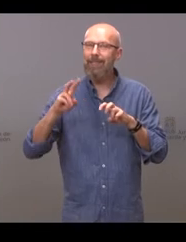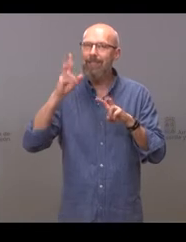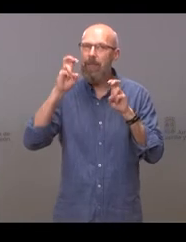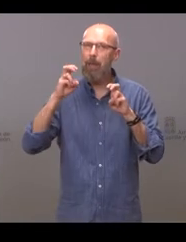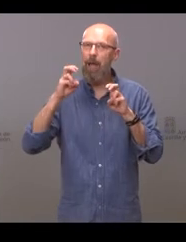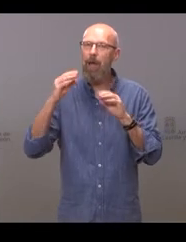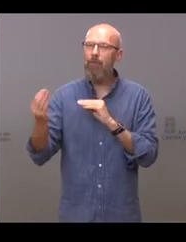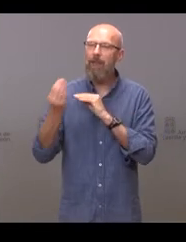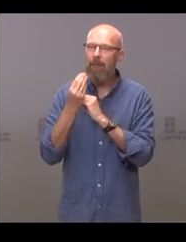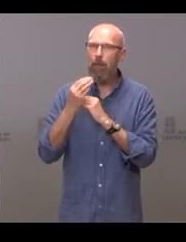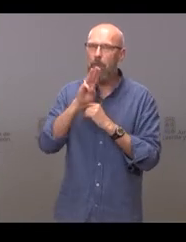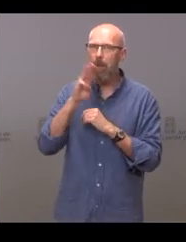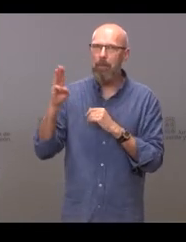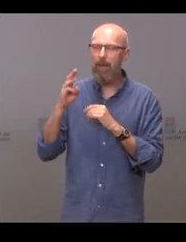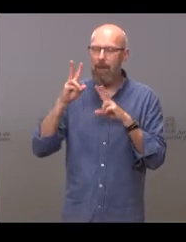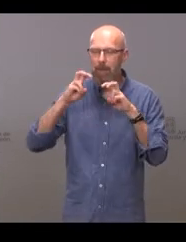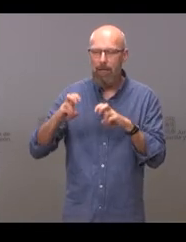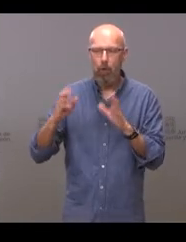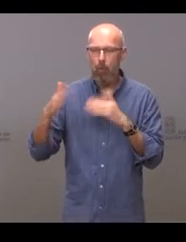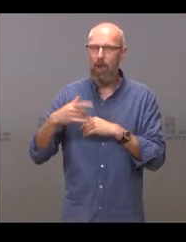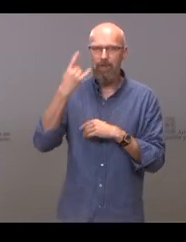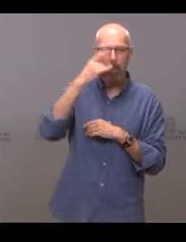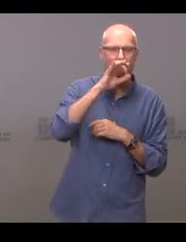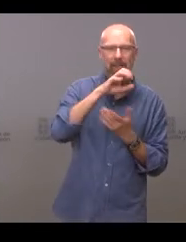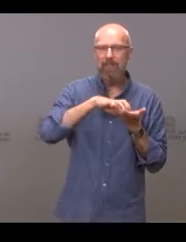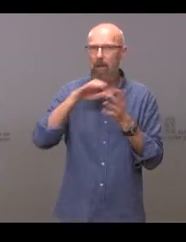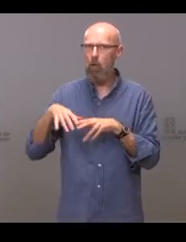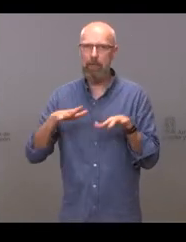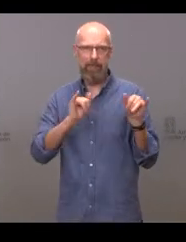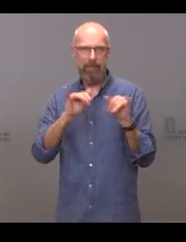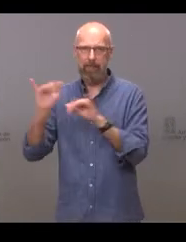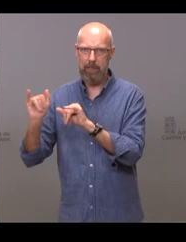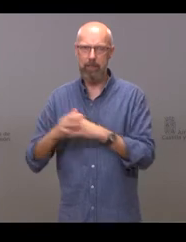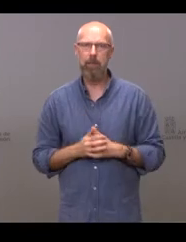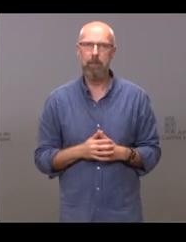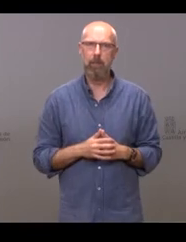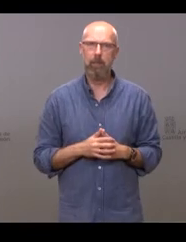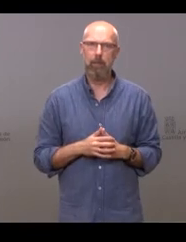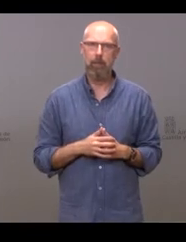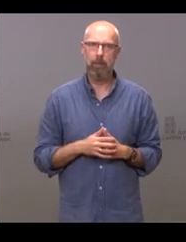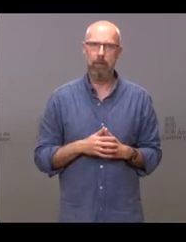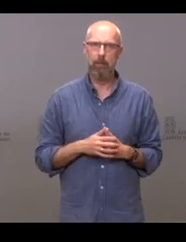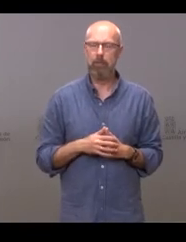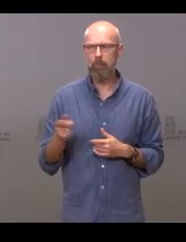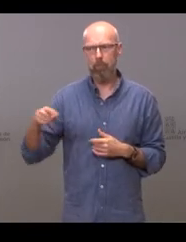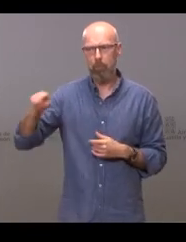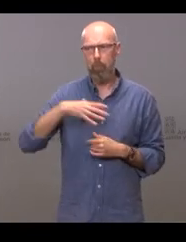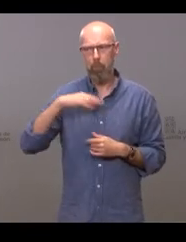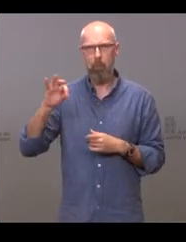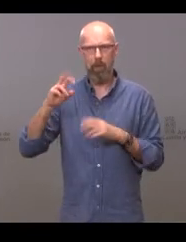popular' y de salamanca y de castilla y león puede usted analizar los